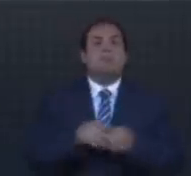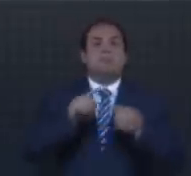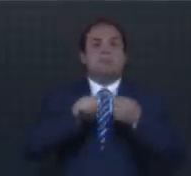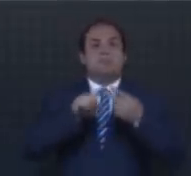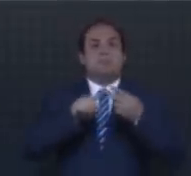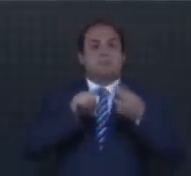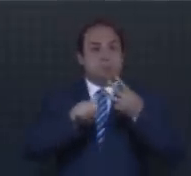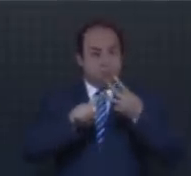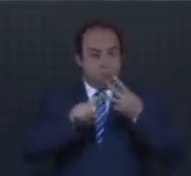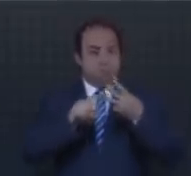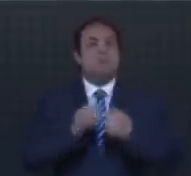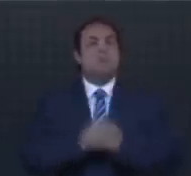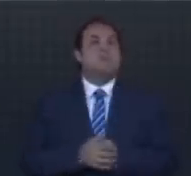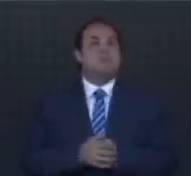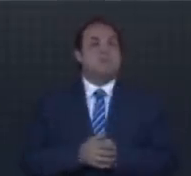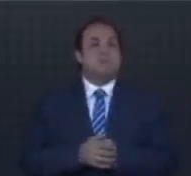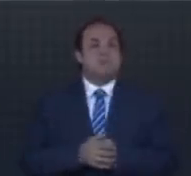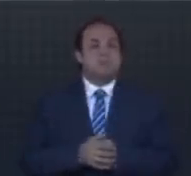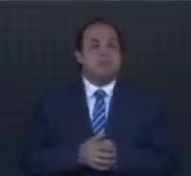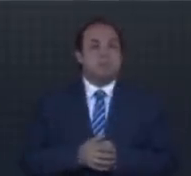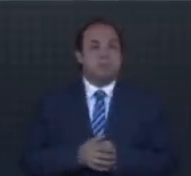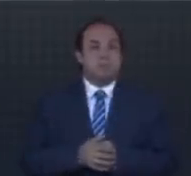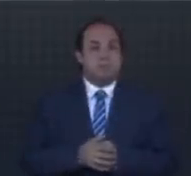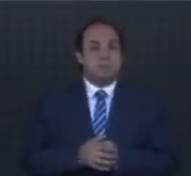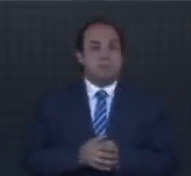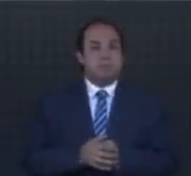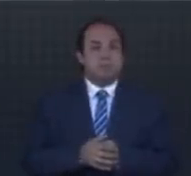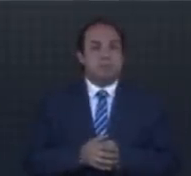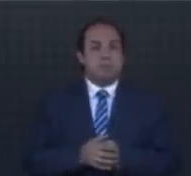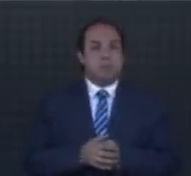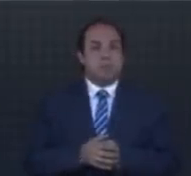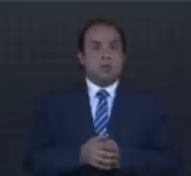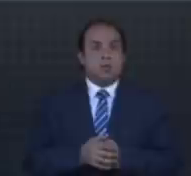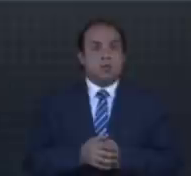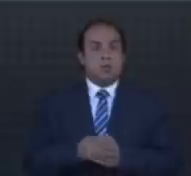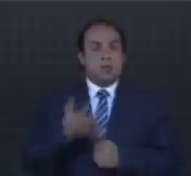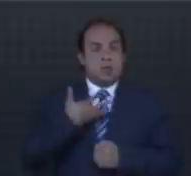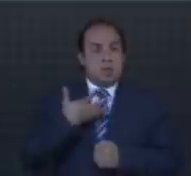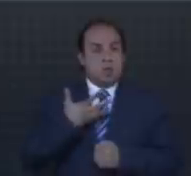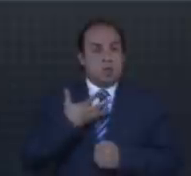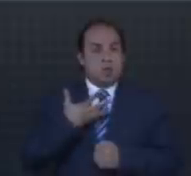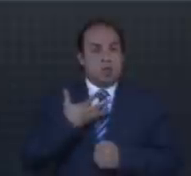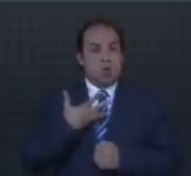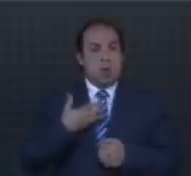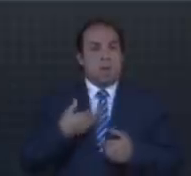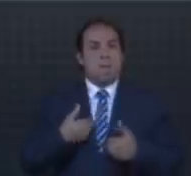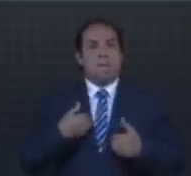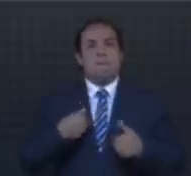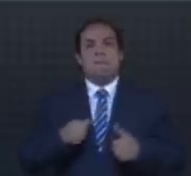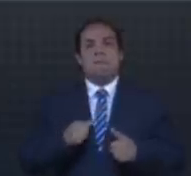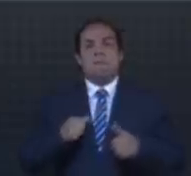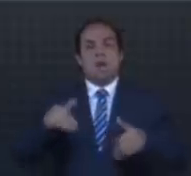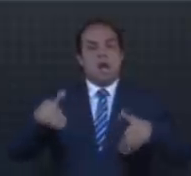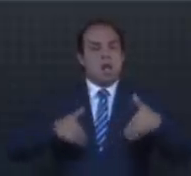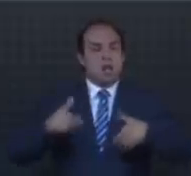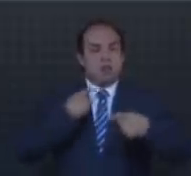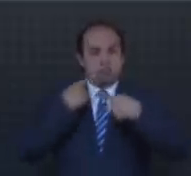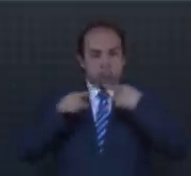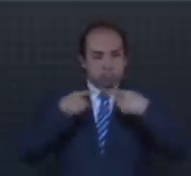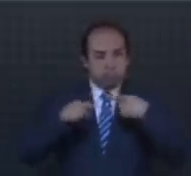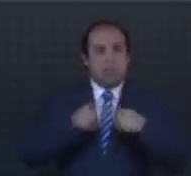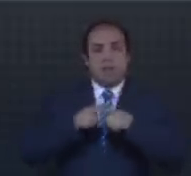señalar que en el momento cuando ocurrieron acontecimientos que se han comentado en diversos medios de